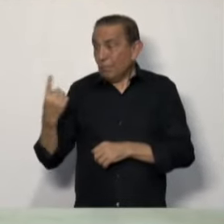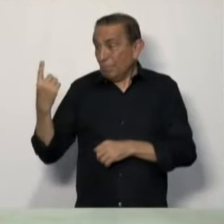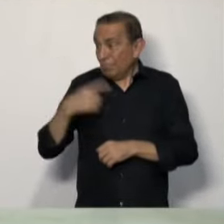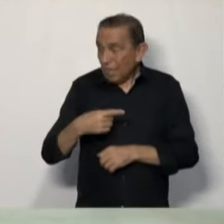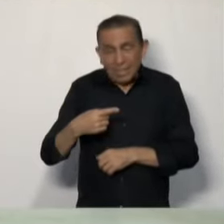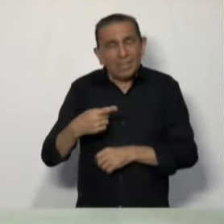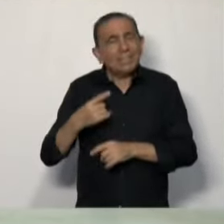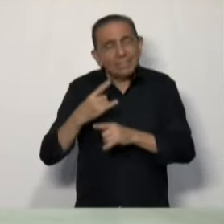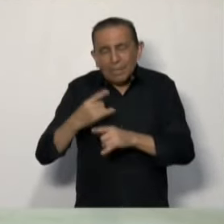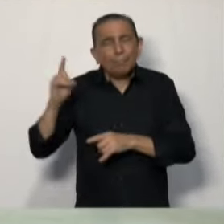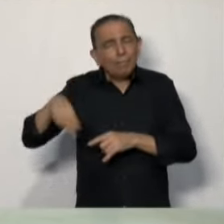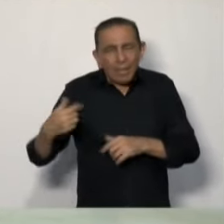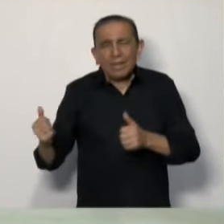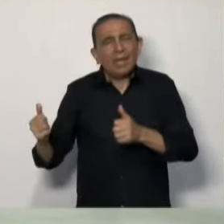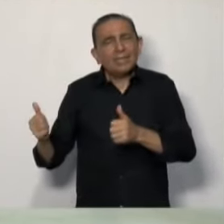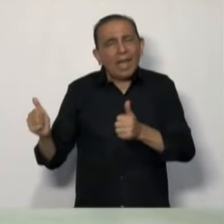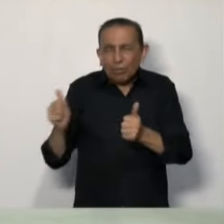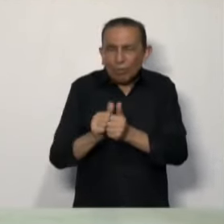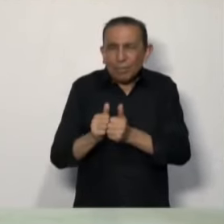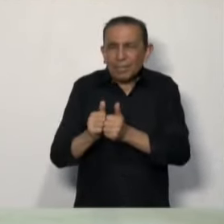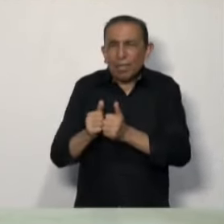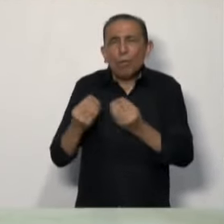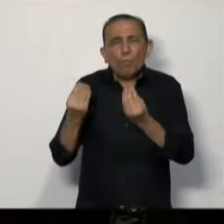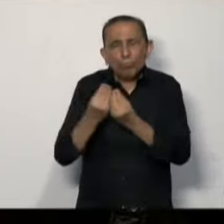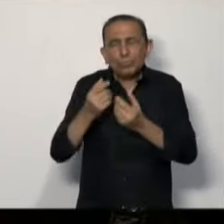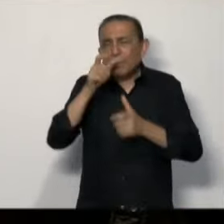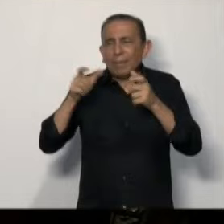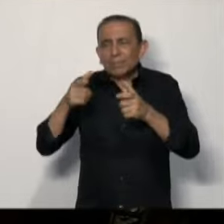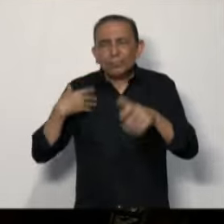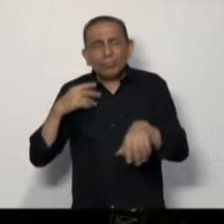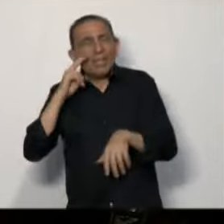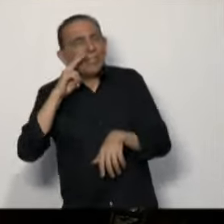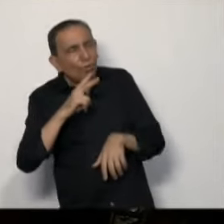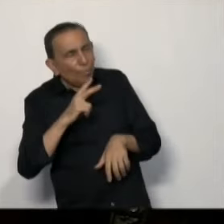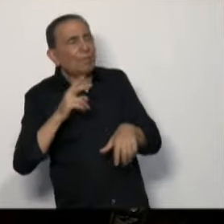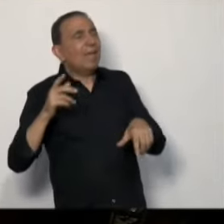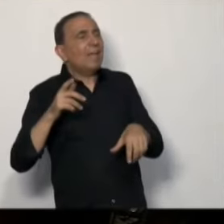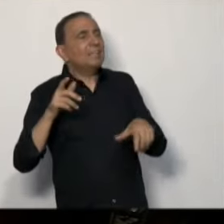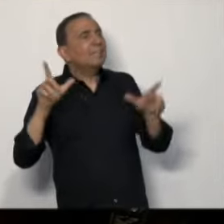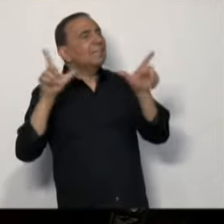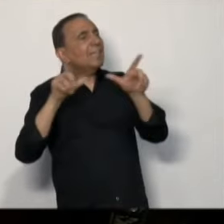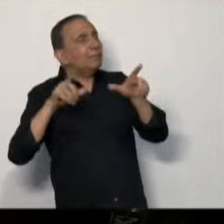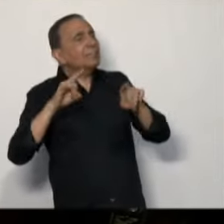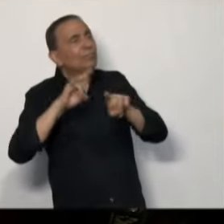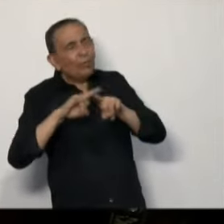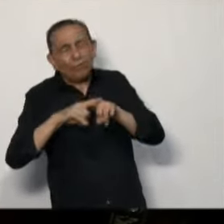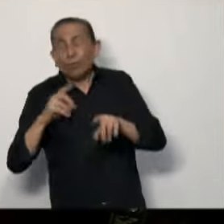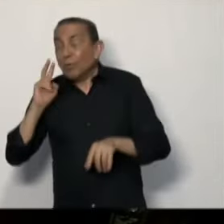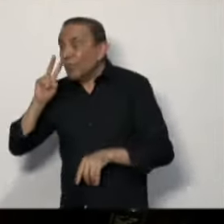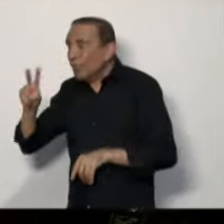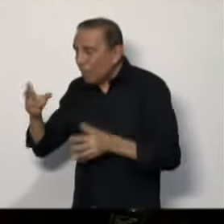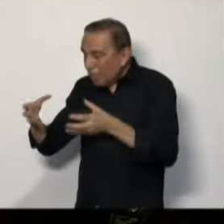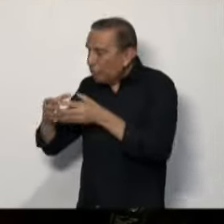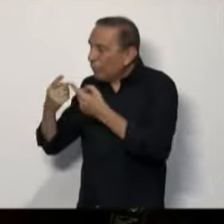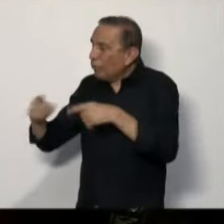vengan a acompañarnos. Es mucha la gente que nos sigue por los medios de comunicación y que dice que le hace muy bien cuando